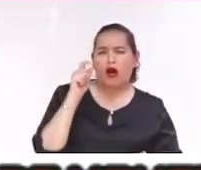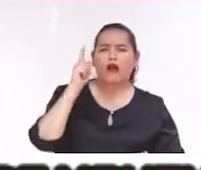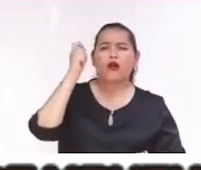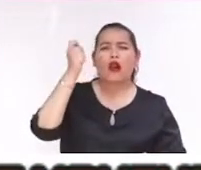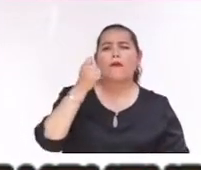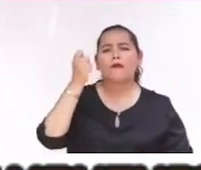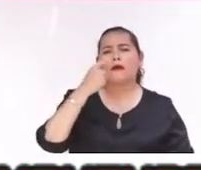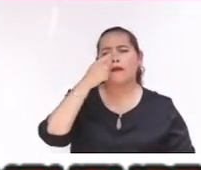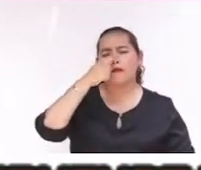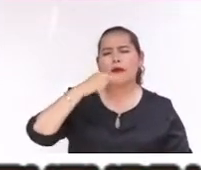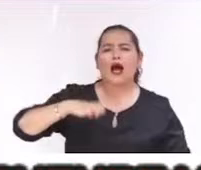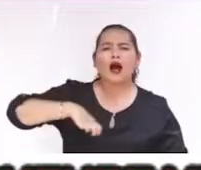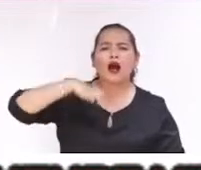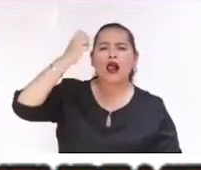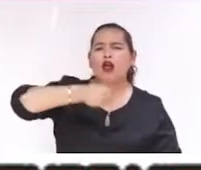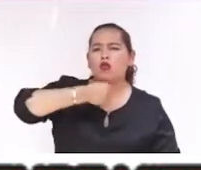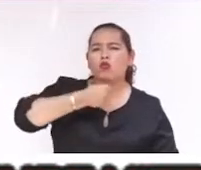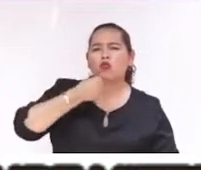los adultos mayores.